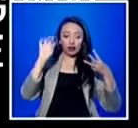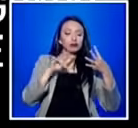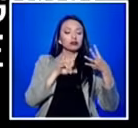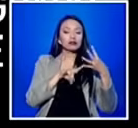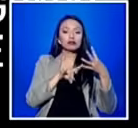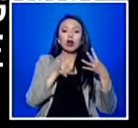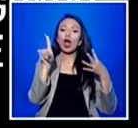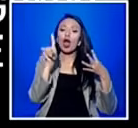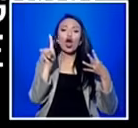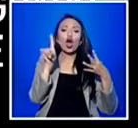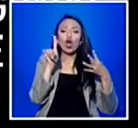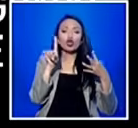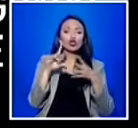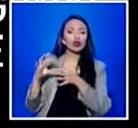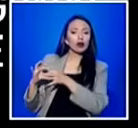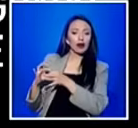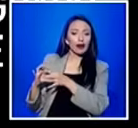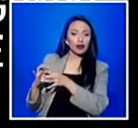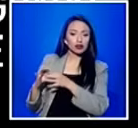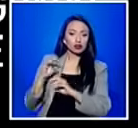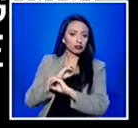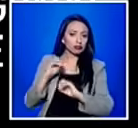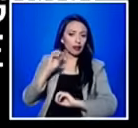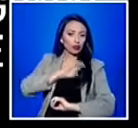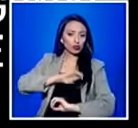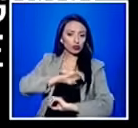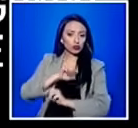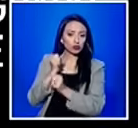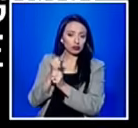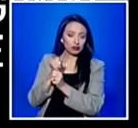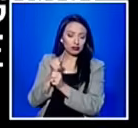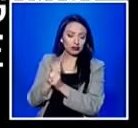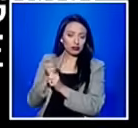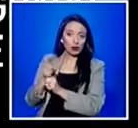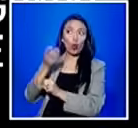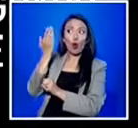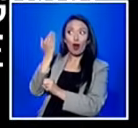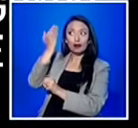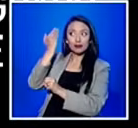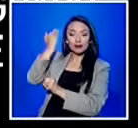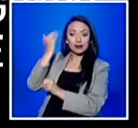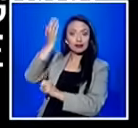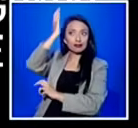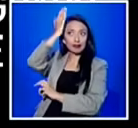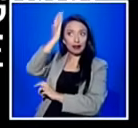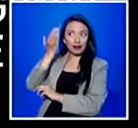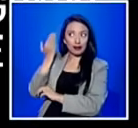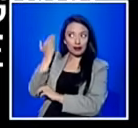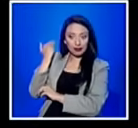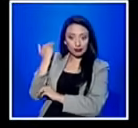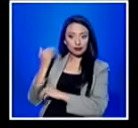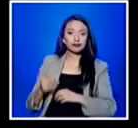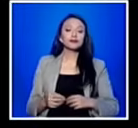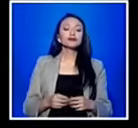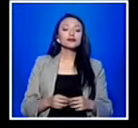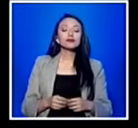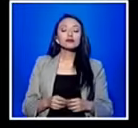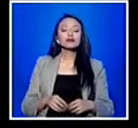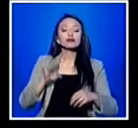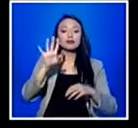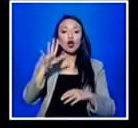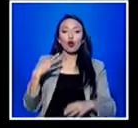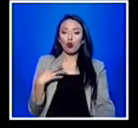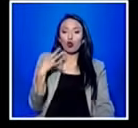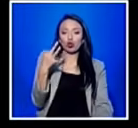no tener relación hasta tercer grado de consanguinidad o segundo de afinidad con quienes han sido reinas de Quito, haber